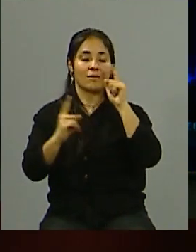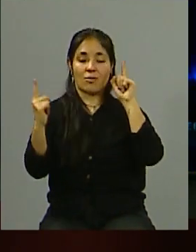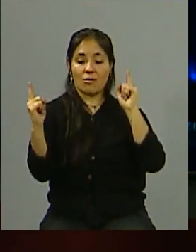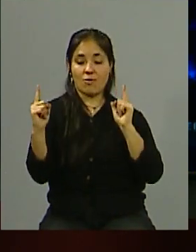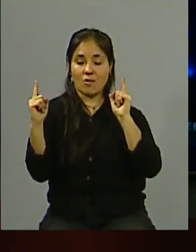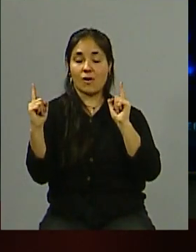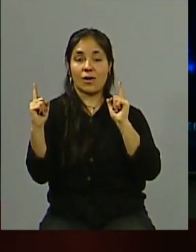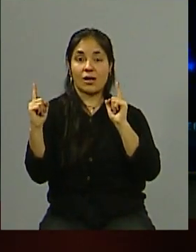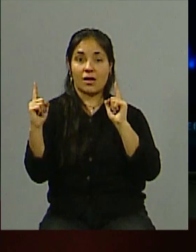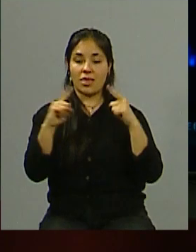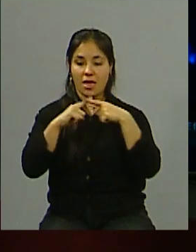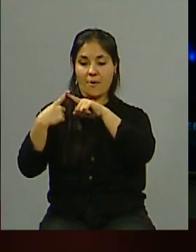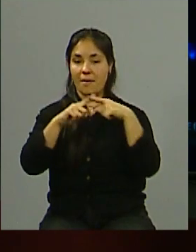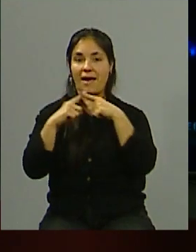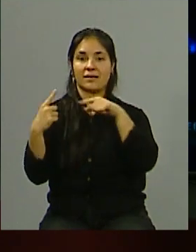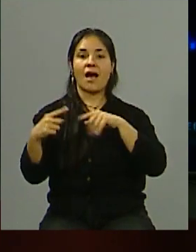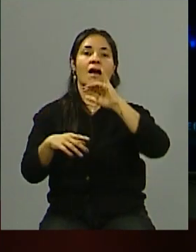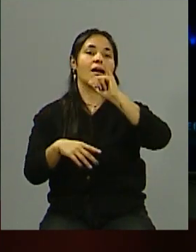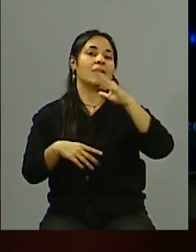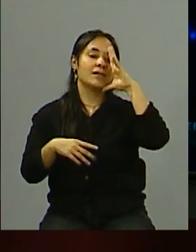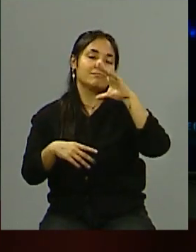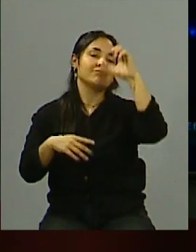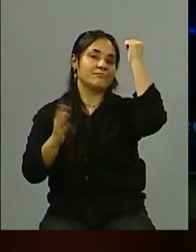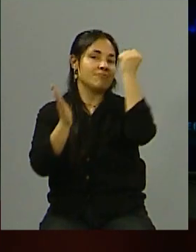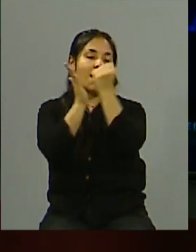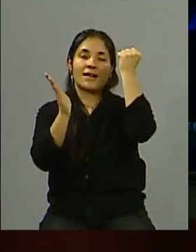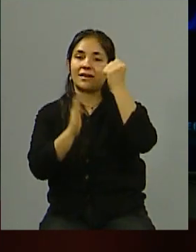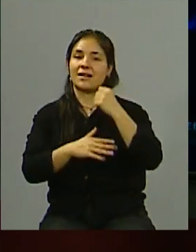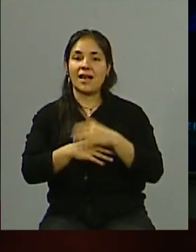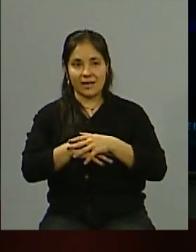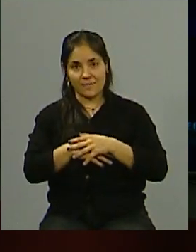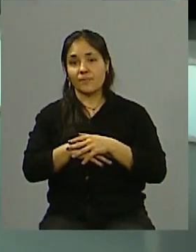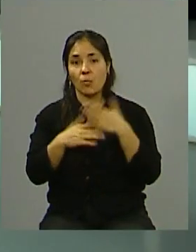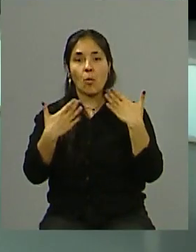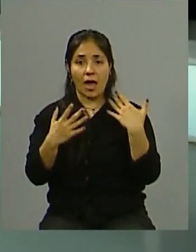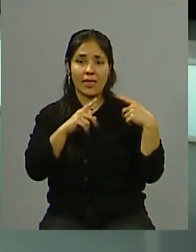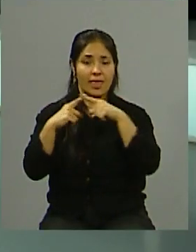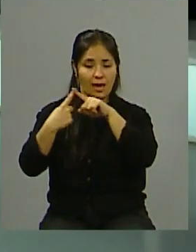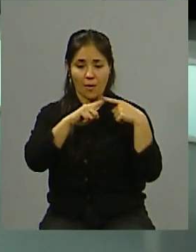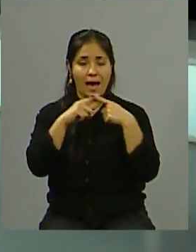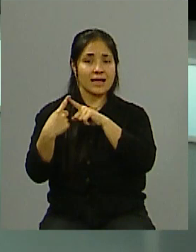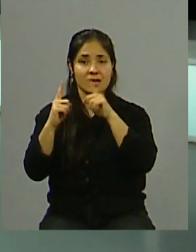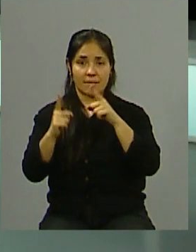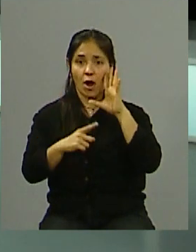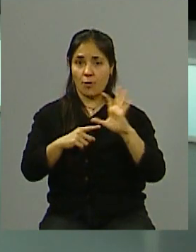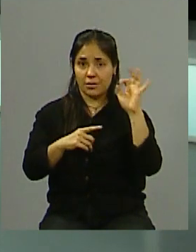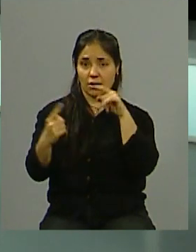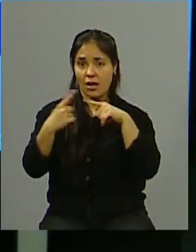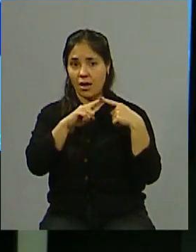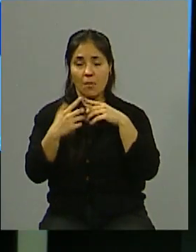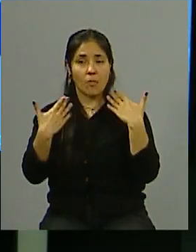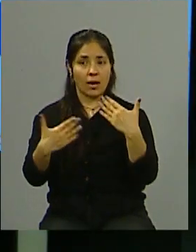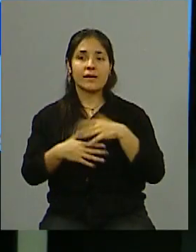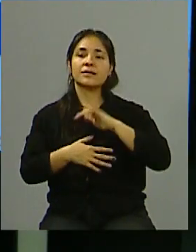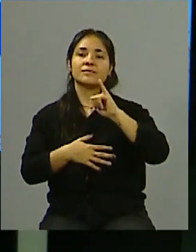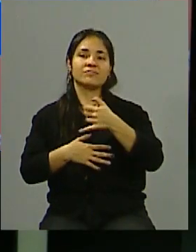enfrentamiento mano a mano, quizás es mucho más rica la posibilidad de debatir ideas, en definitiva. Totalmente. Por eso